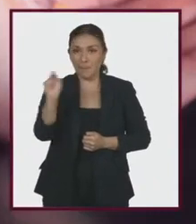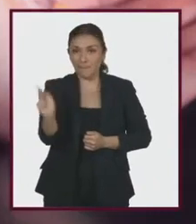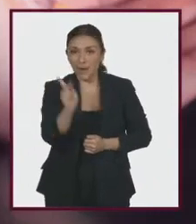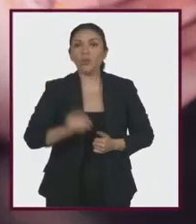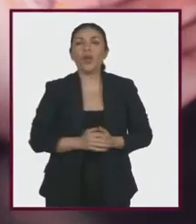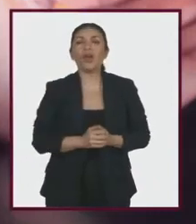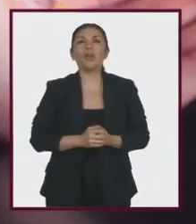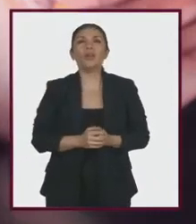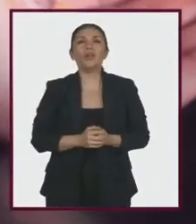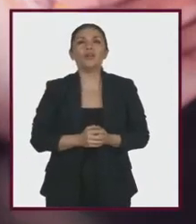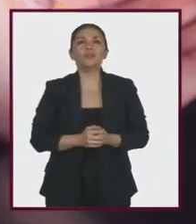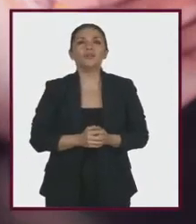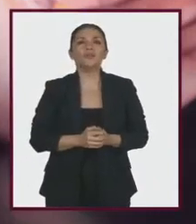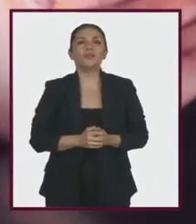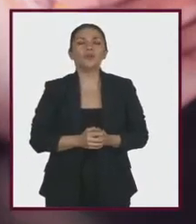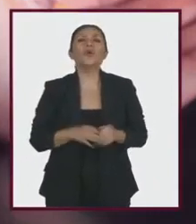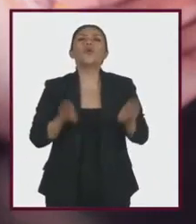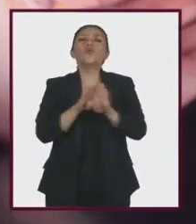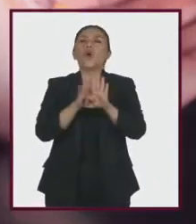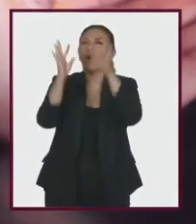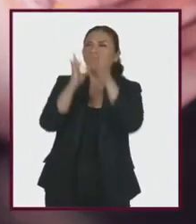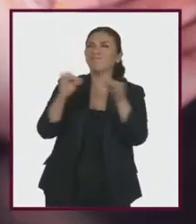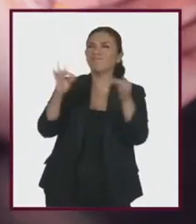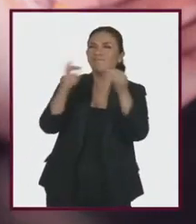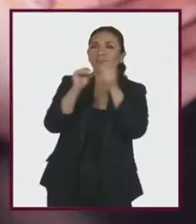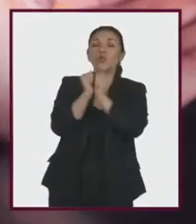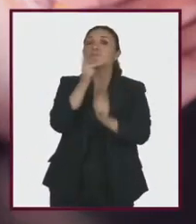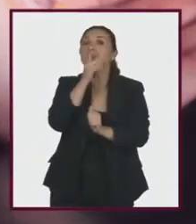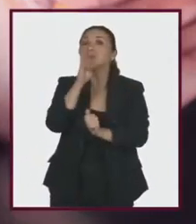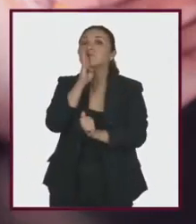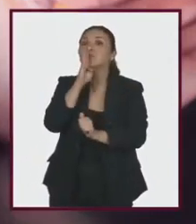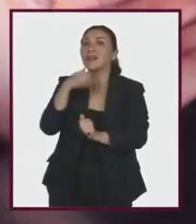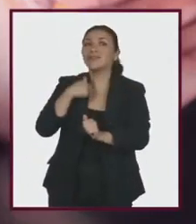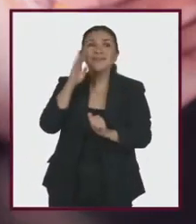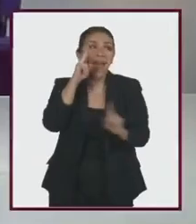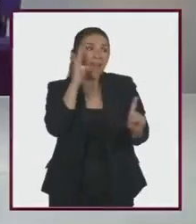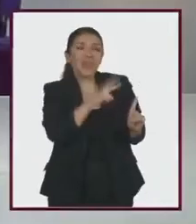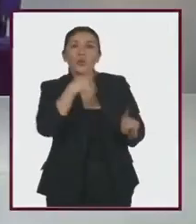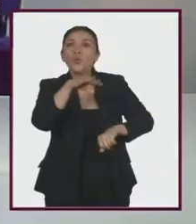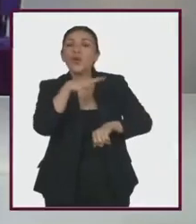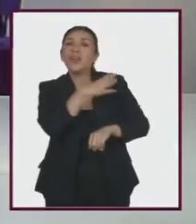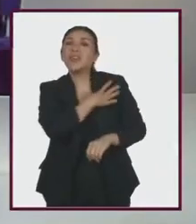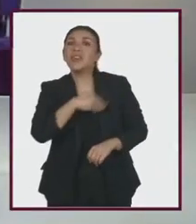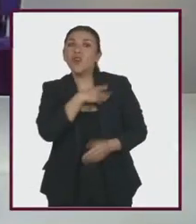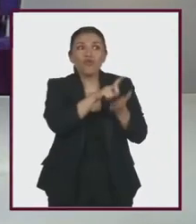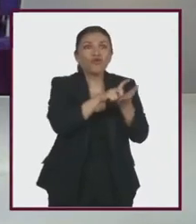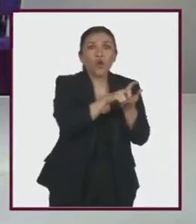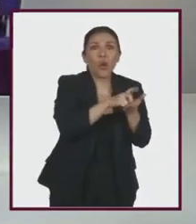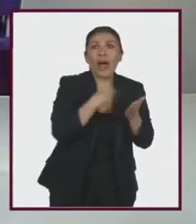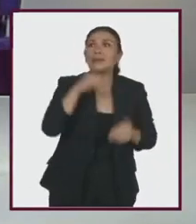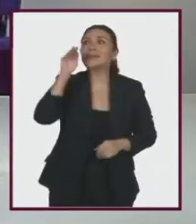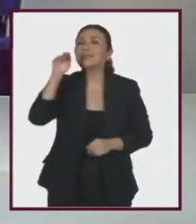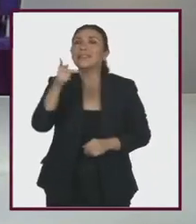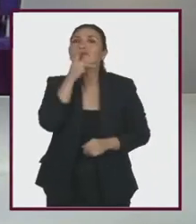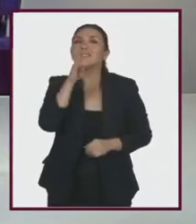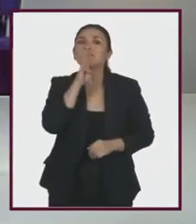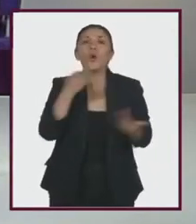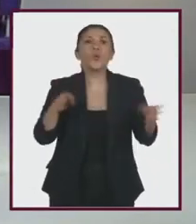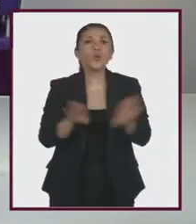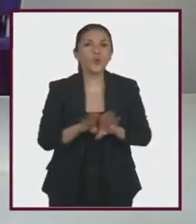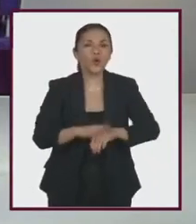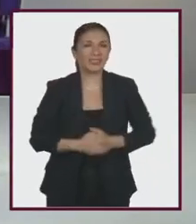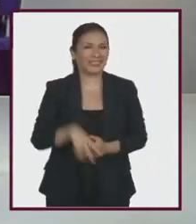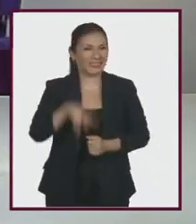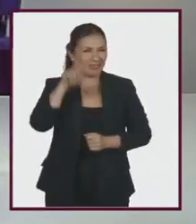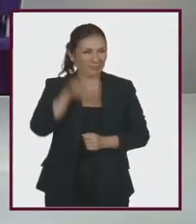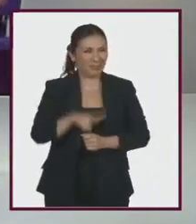cómo saber llegar al padre de familia cuando un alumno es detectado que utiliza droga? Este es un trabajo de las y los docentes, claro. Es muy